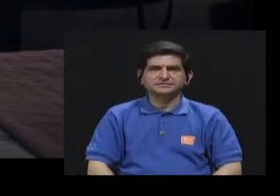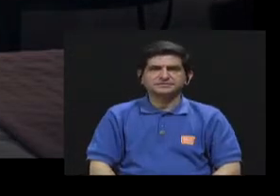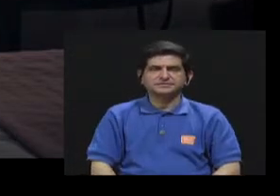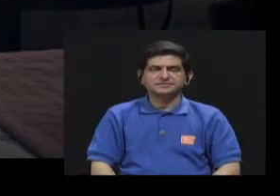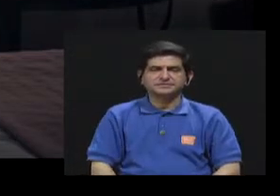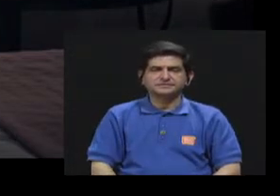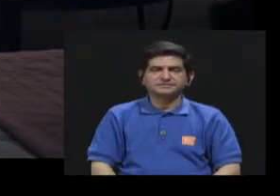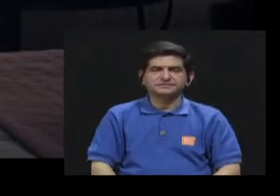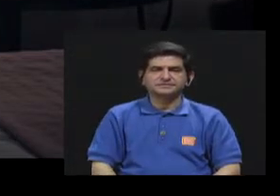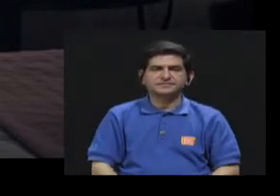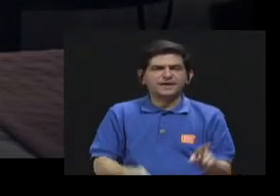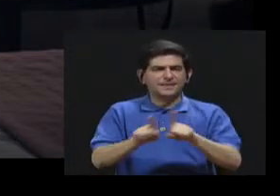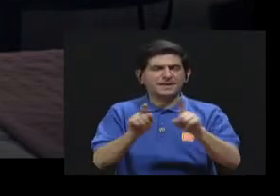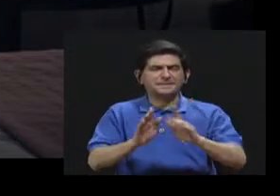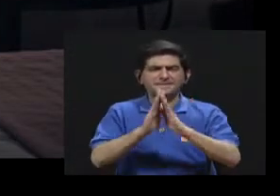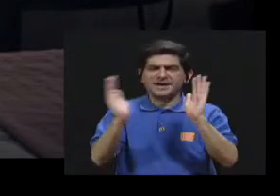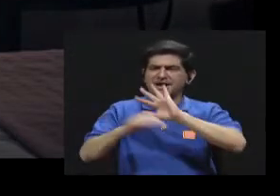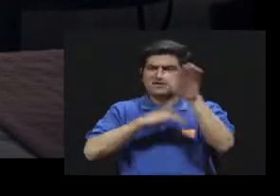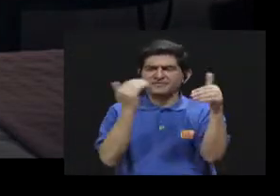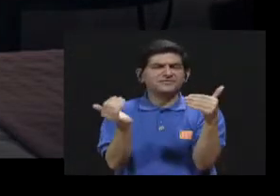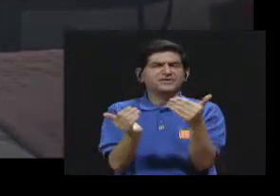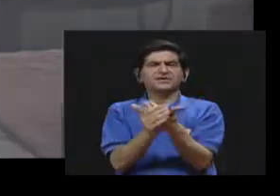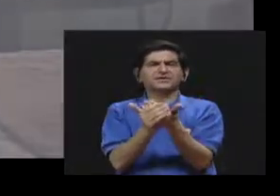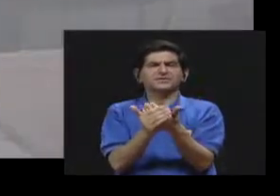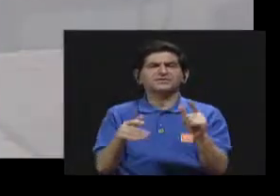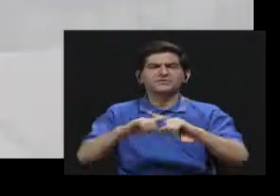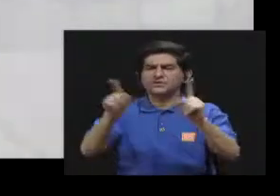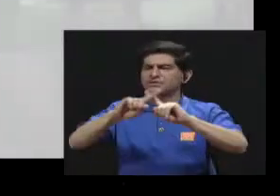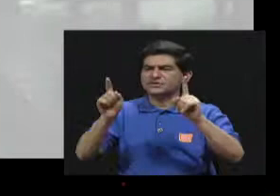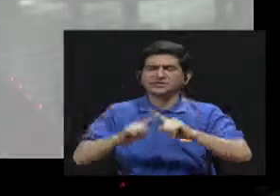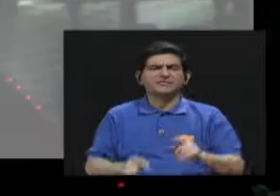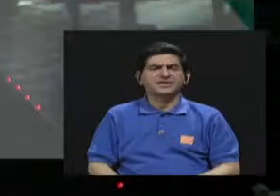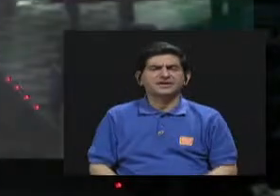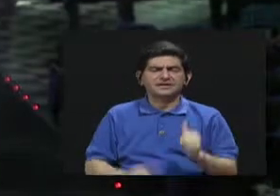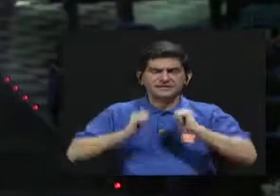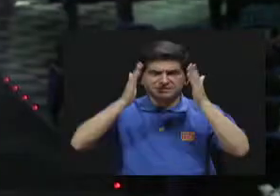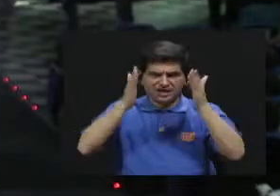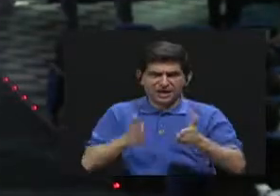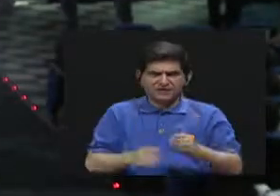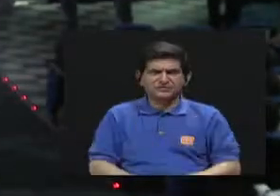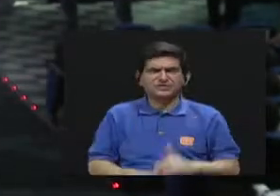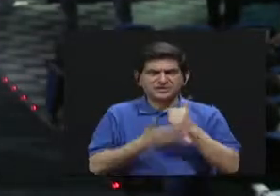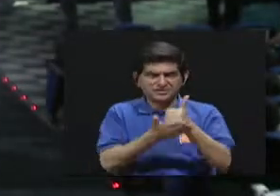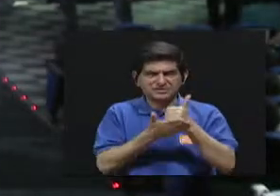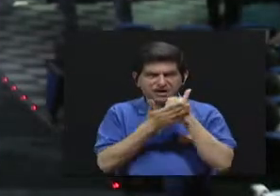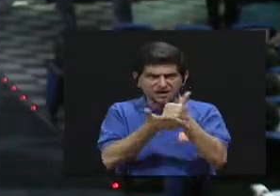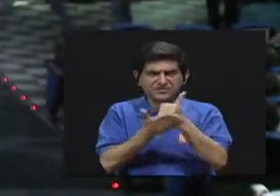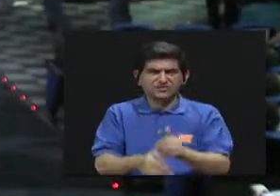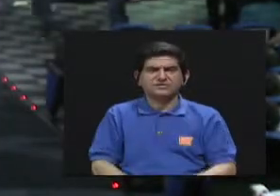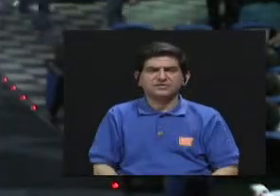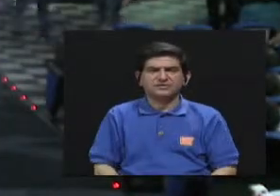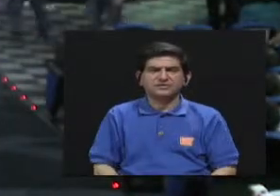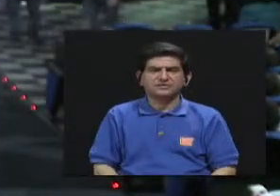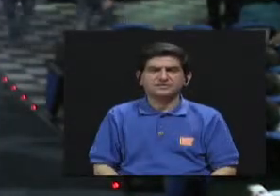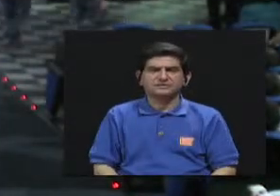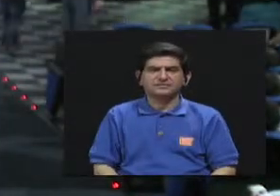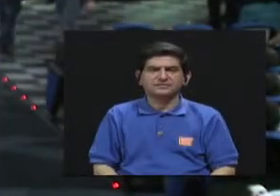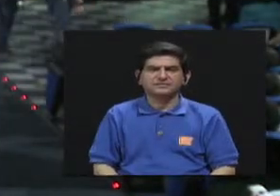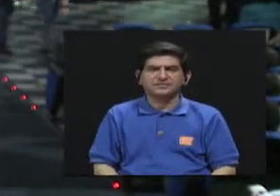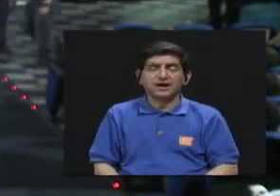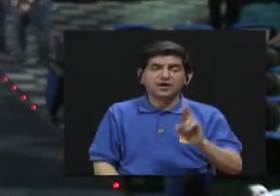Uh-huh. Además, siempre abiertos todos los principalmente actores y actrices a colaborar con los... con